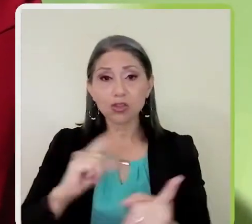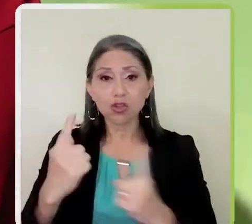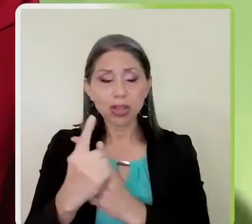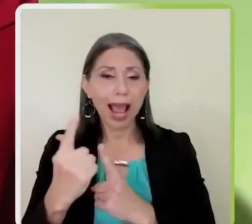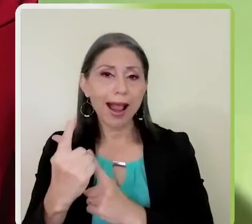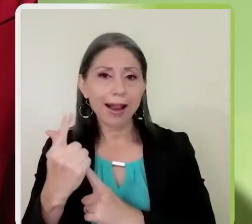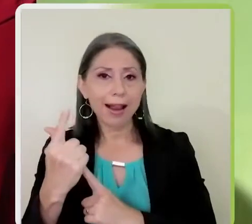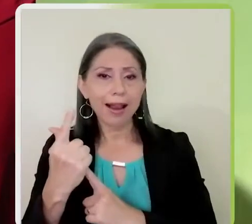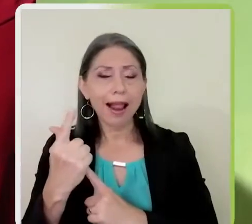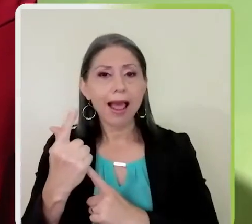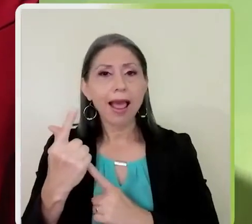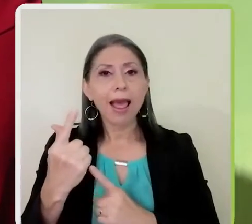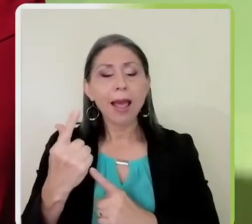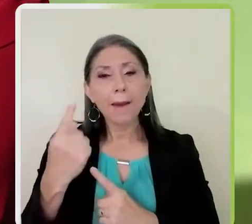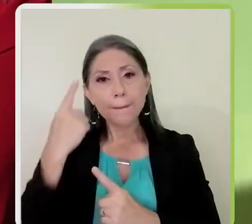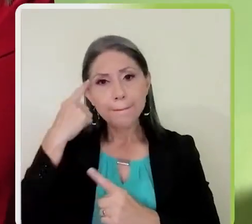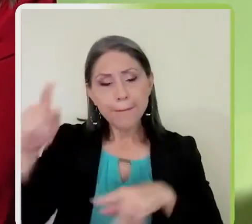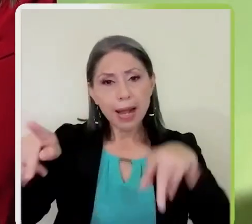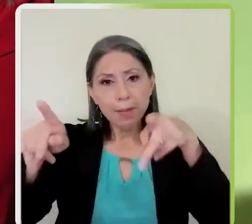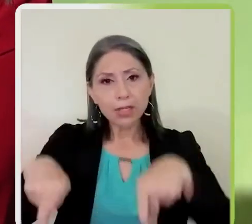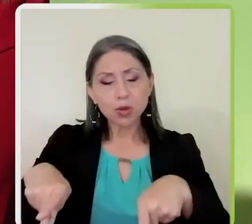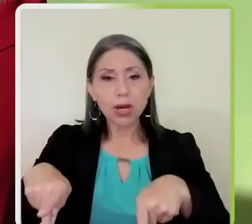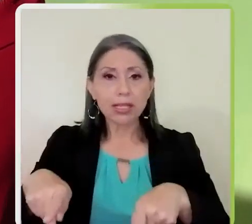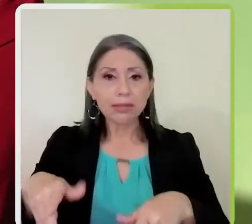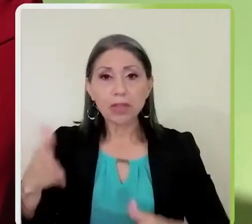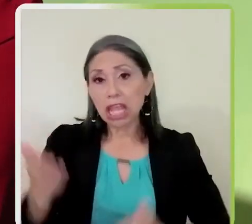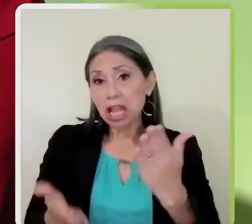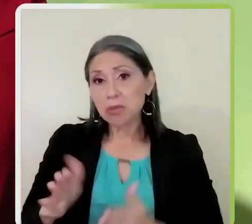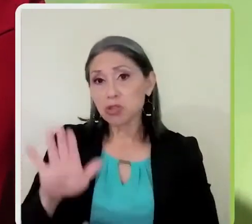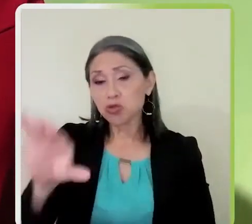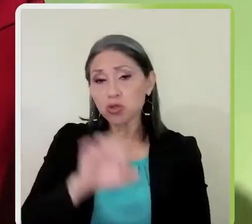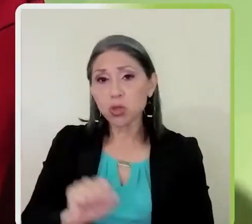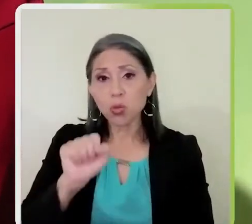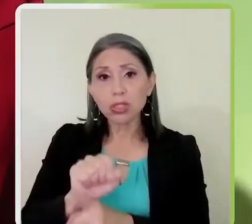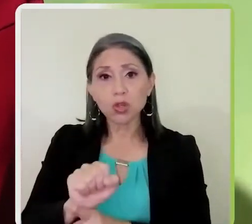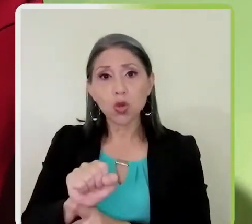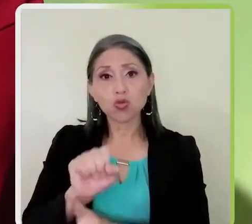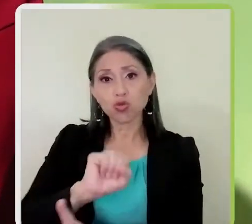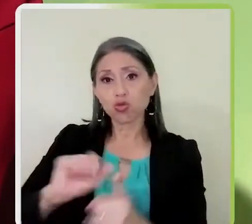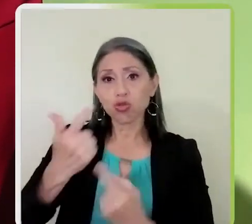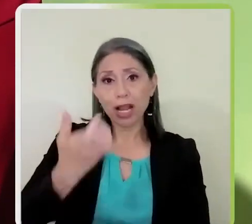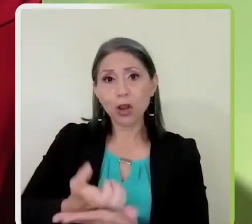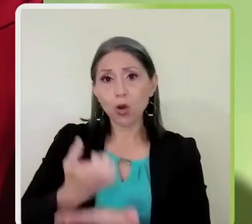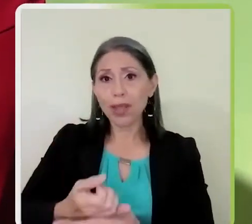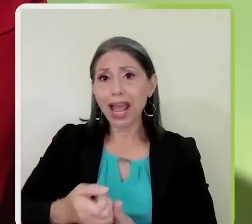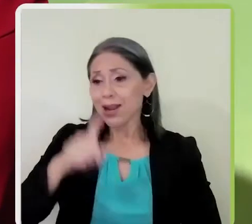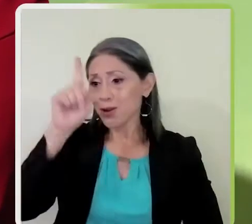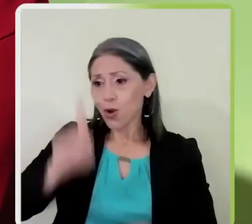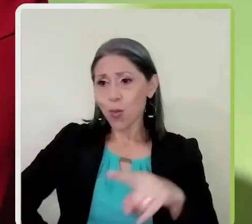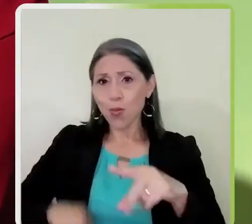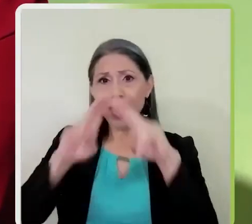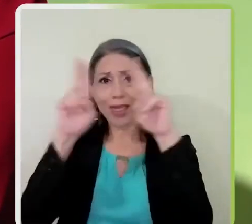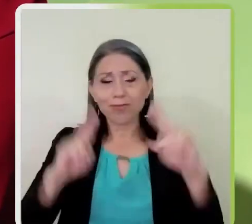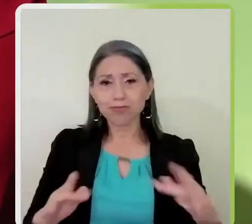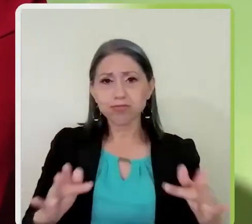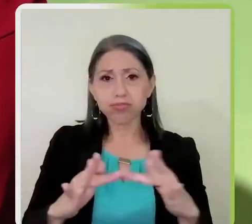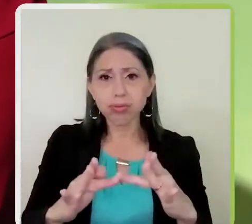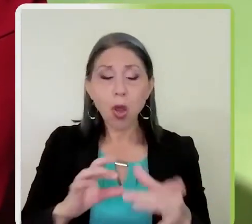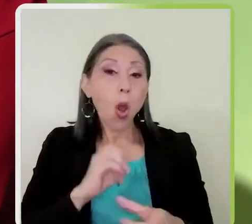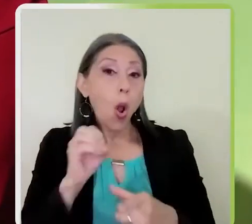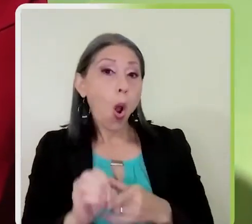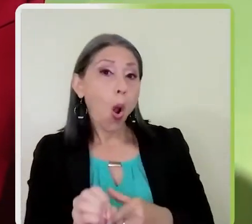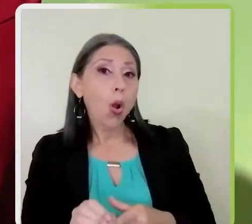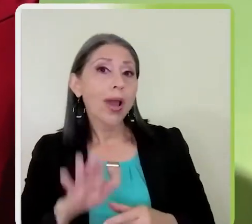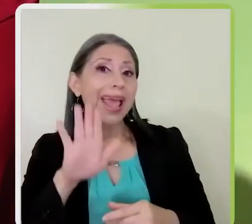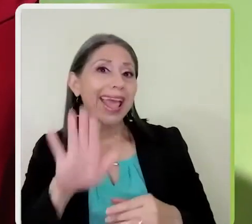a personas que, ya sea que por su condición socioeconómica no tienen acceso a estas plataformas, o que más bien esta brecha tiene que ver